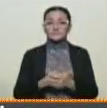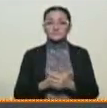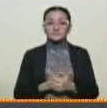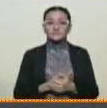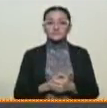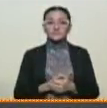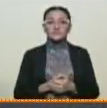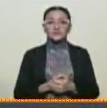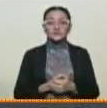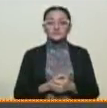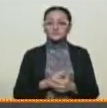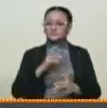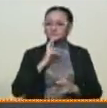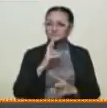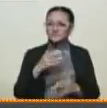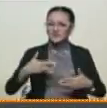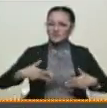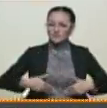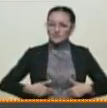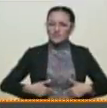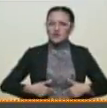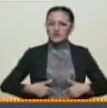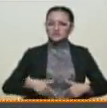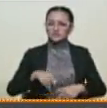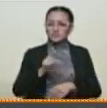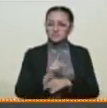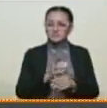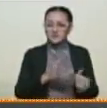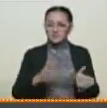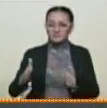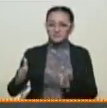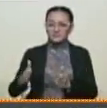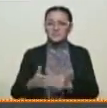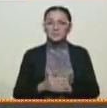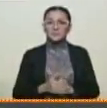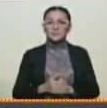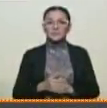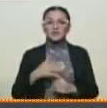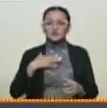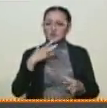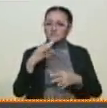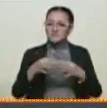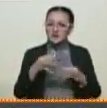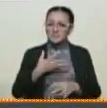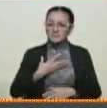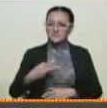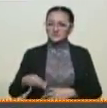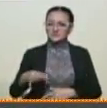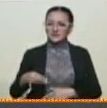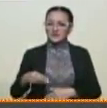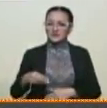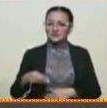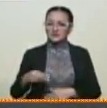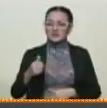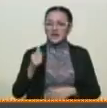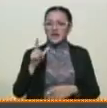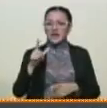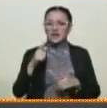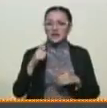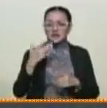fueron producto de un gran esfuerzo en esta primera etapa. Le expliqué al presidente Alexander